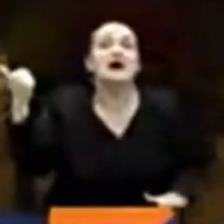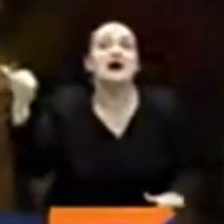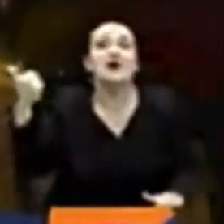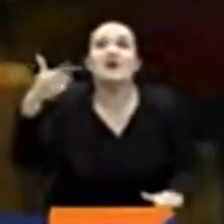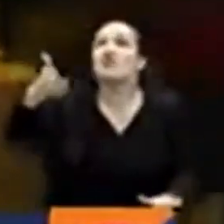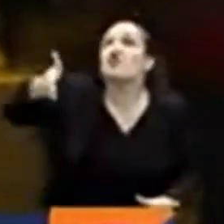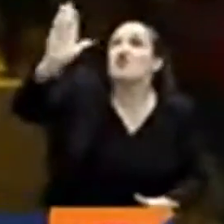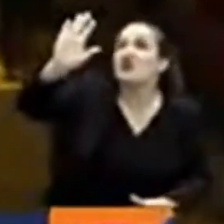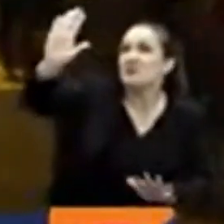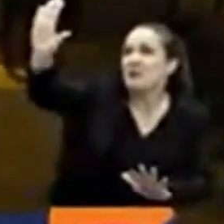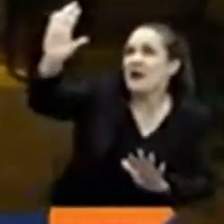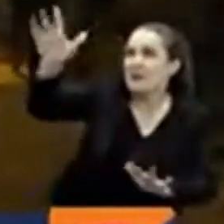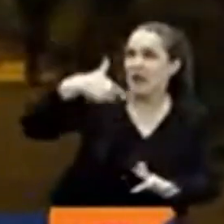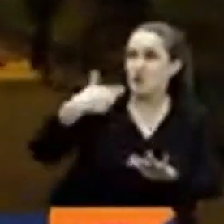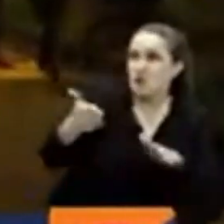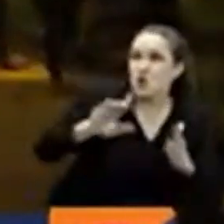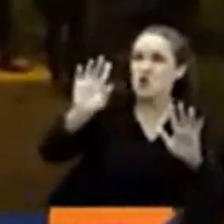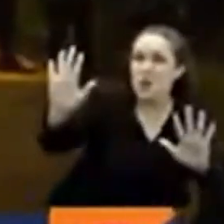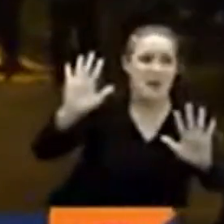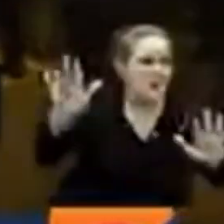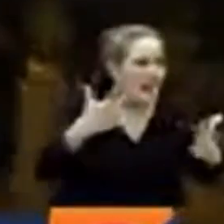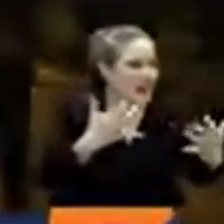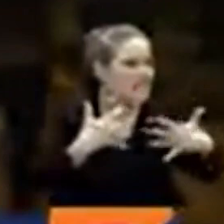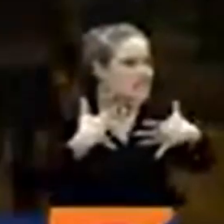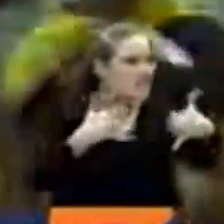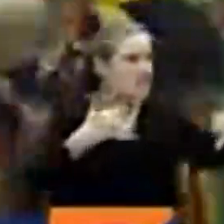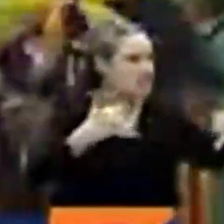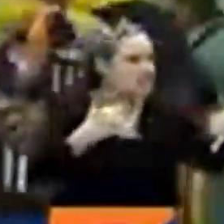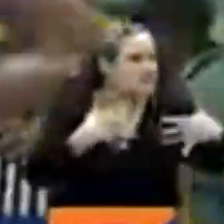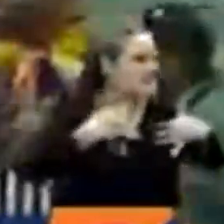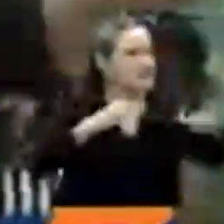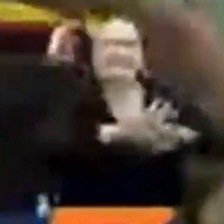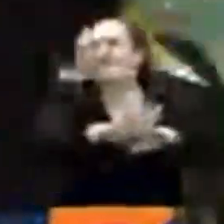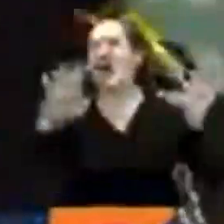que tenía que darme esa felicidad antes yo de morirme.